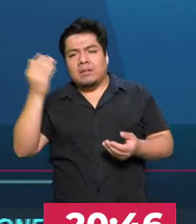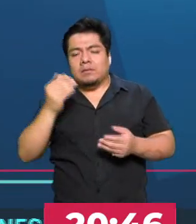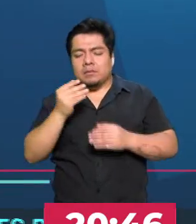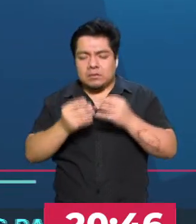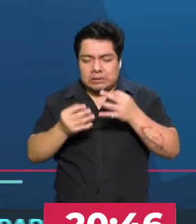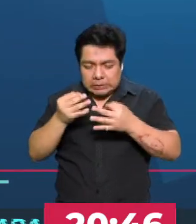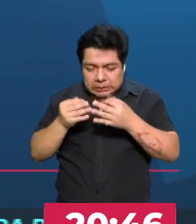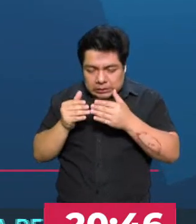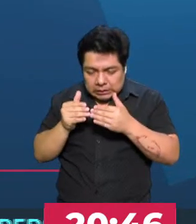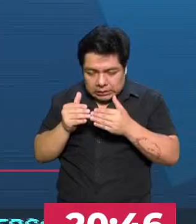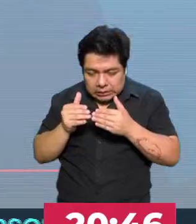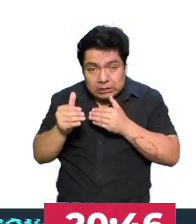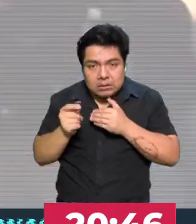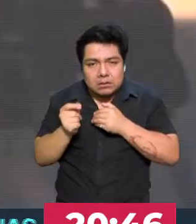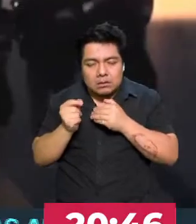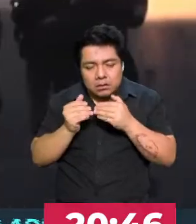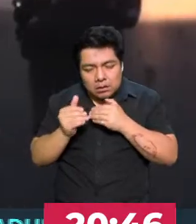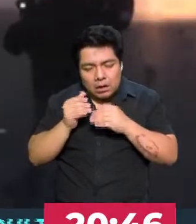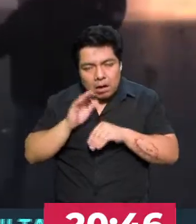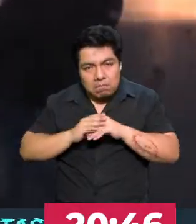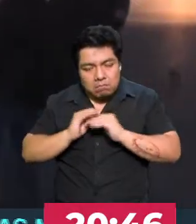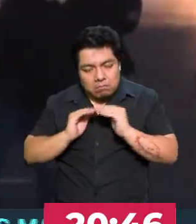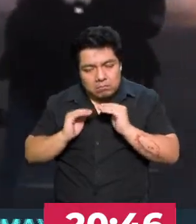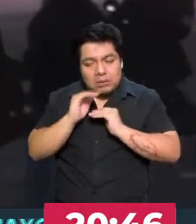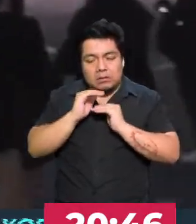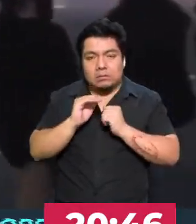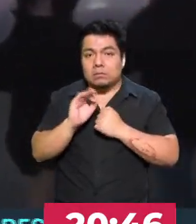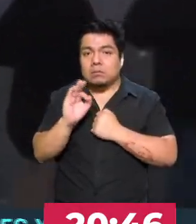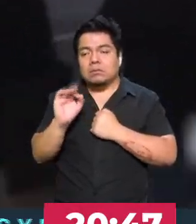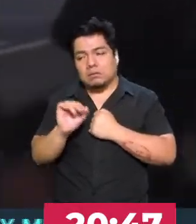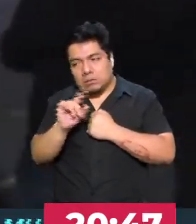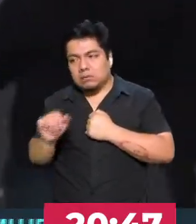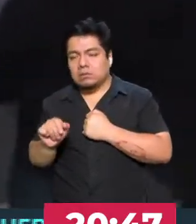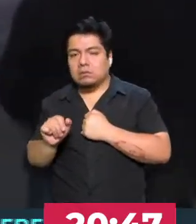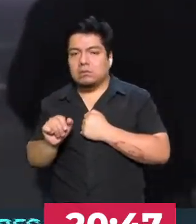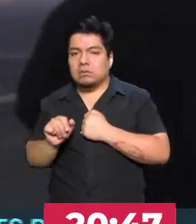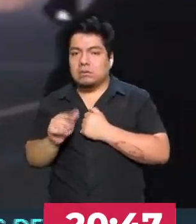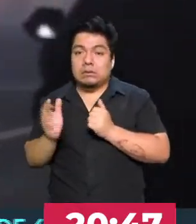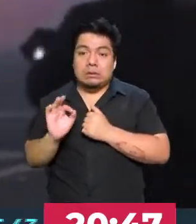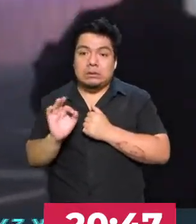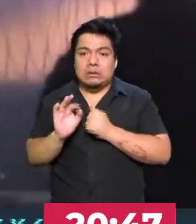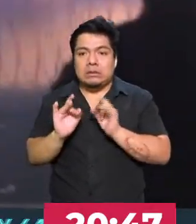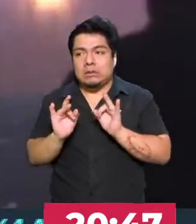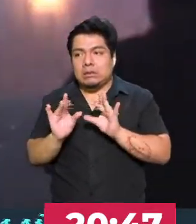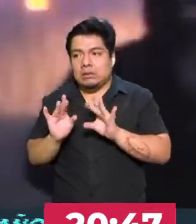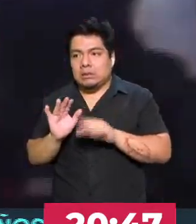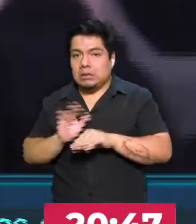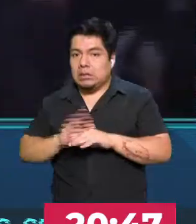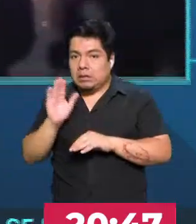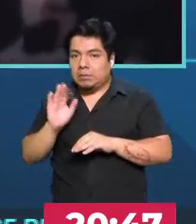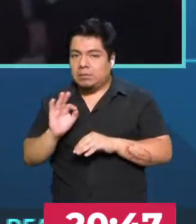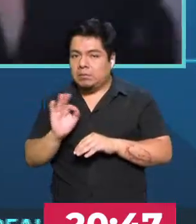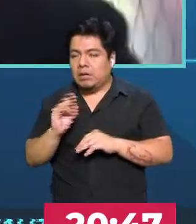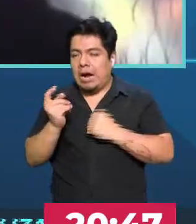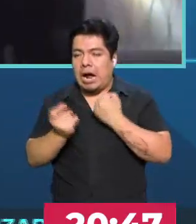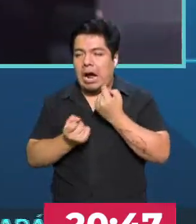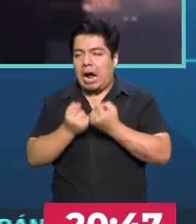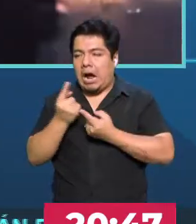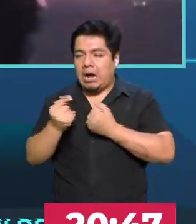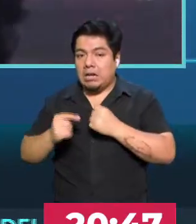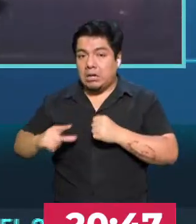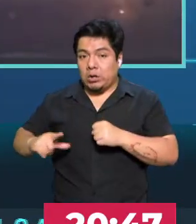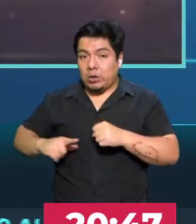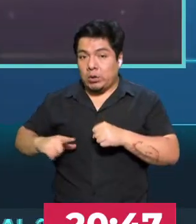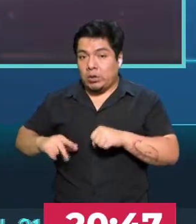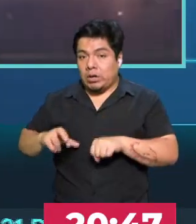judicial muy fina y seguramente va a tener repercusiones más allá de Los Ángeles. Empieza a haber ya algunos otros